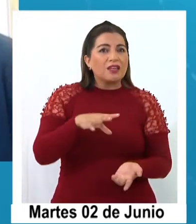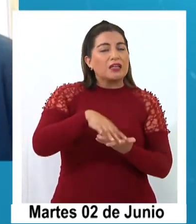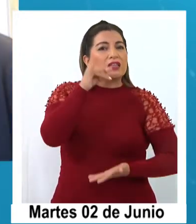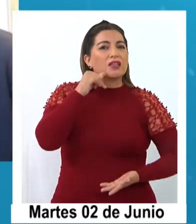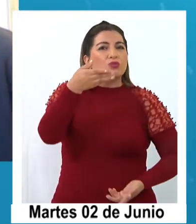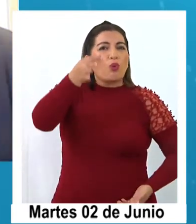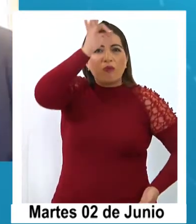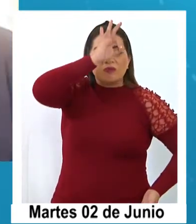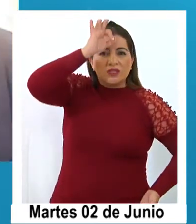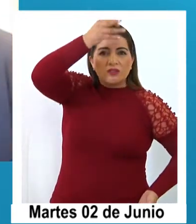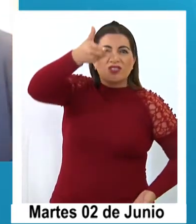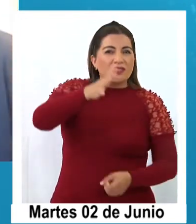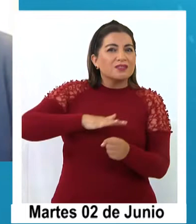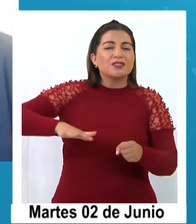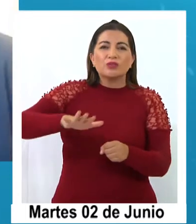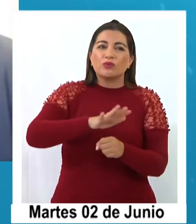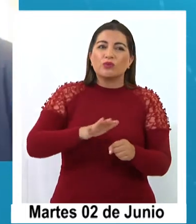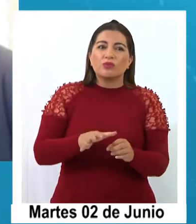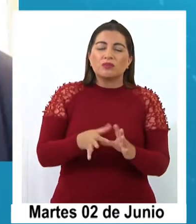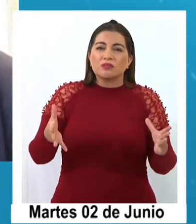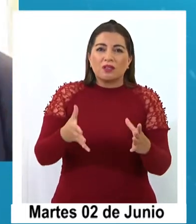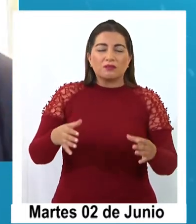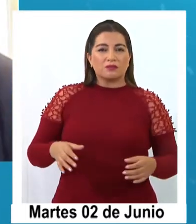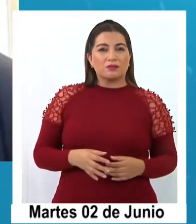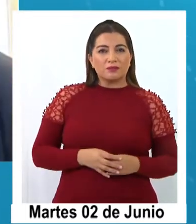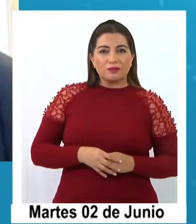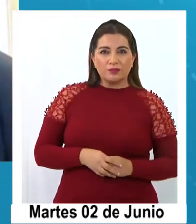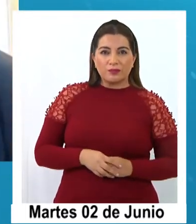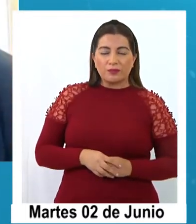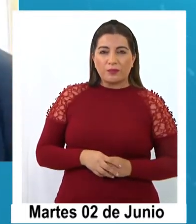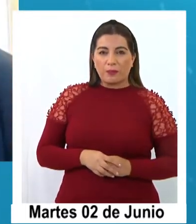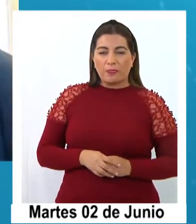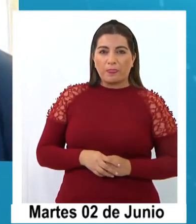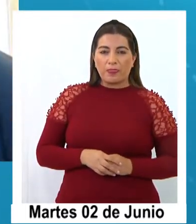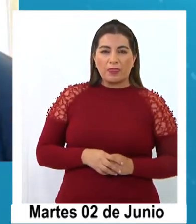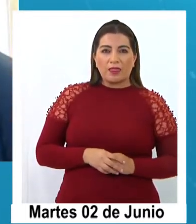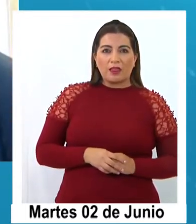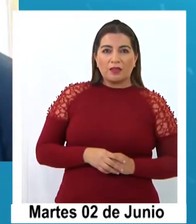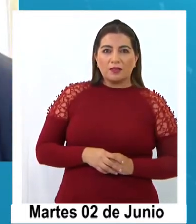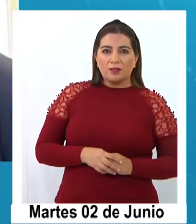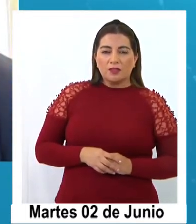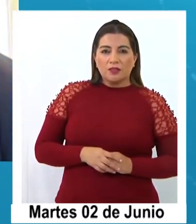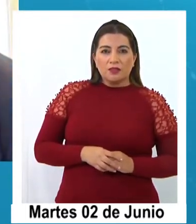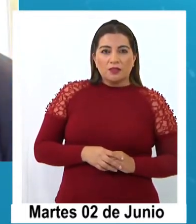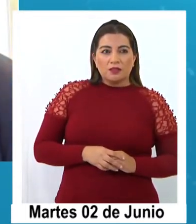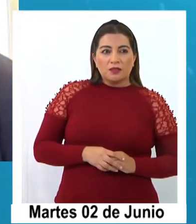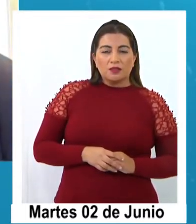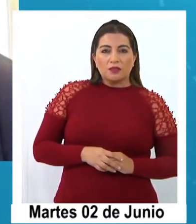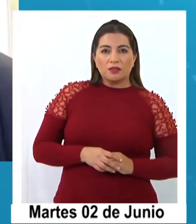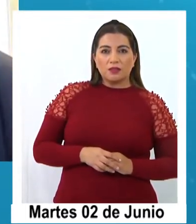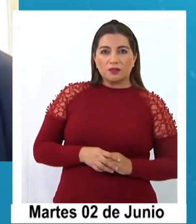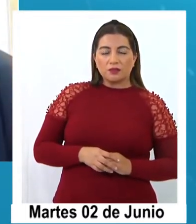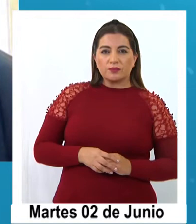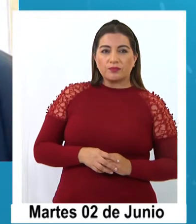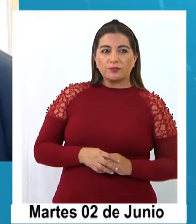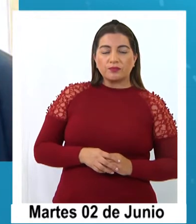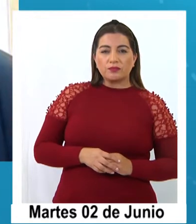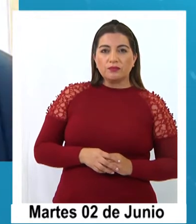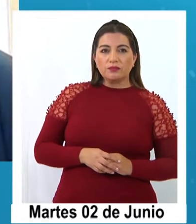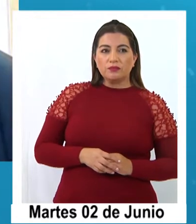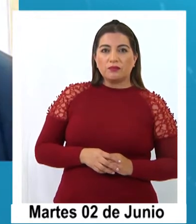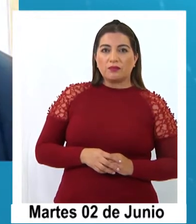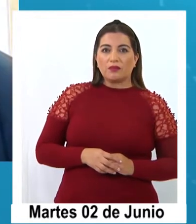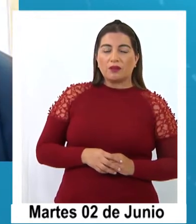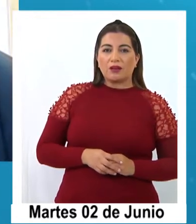¿Cómo lo ves tú? ¿Esta situación tan tan apremiante que tenemos? Mira, en este momento está está muy